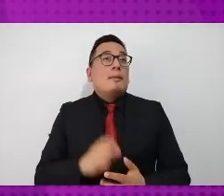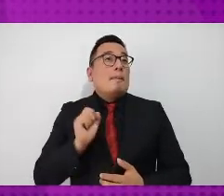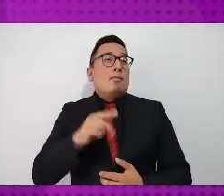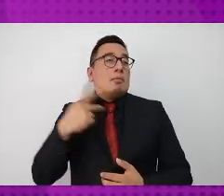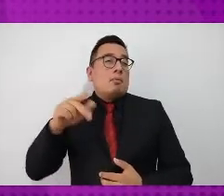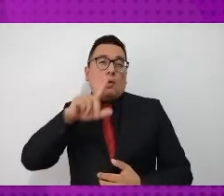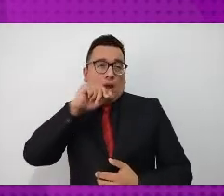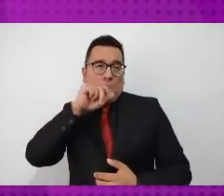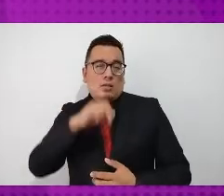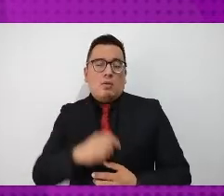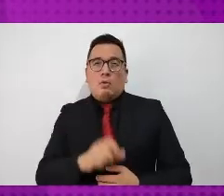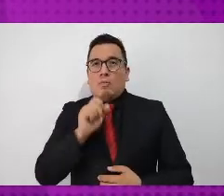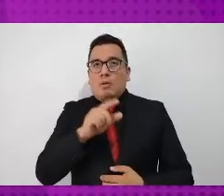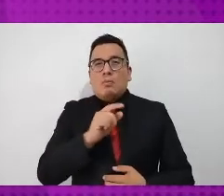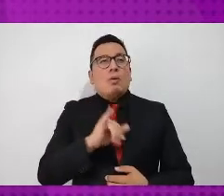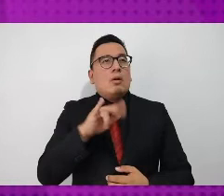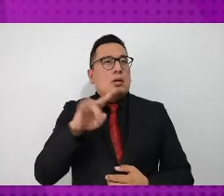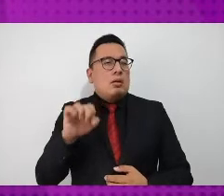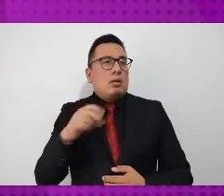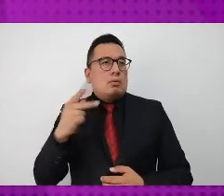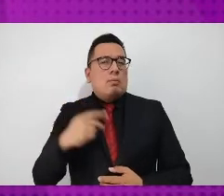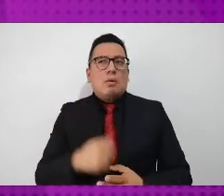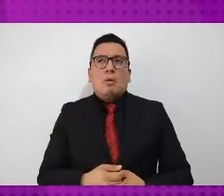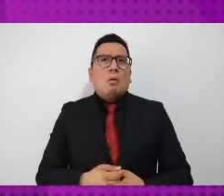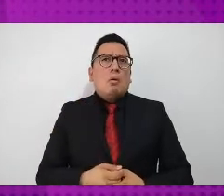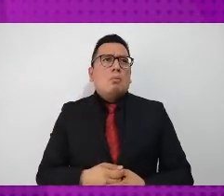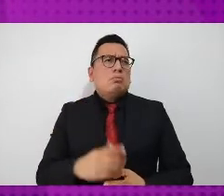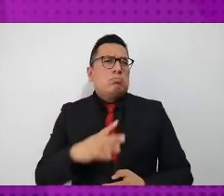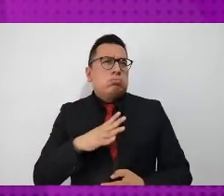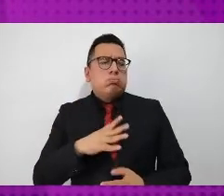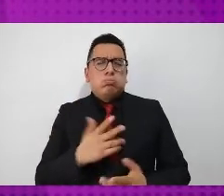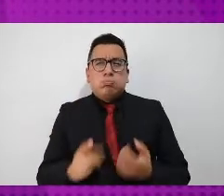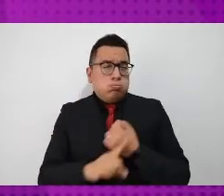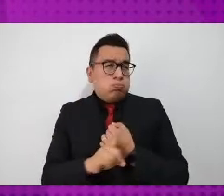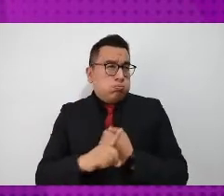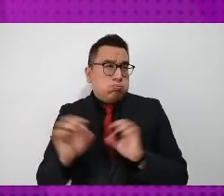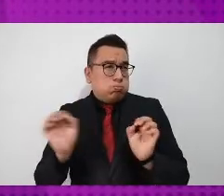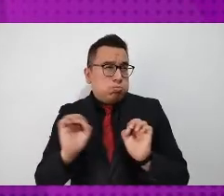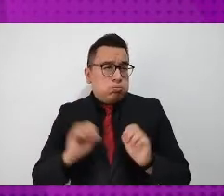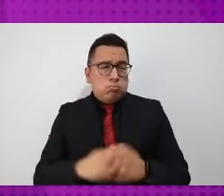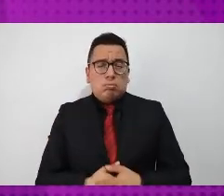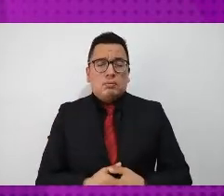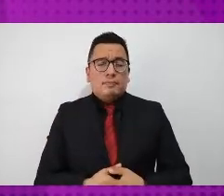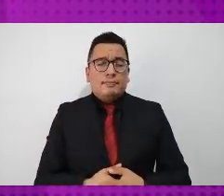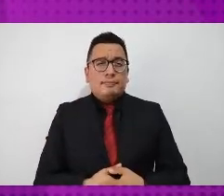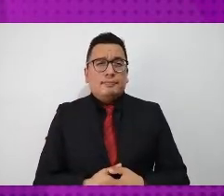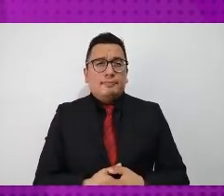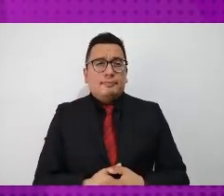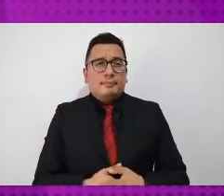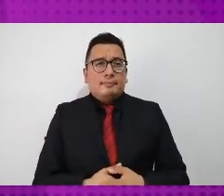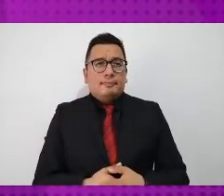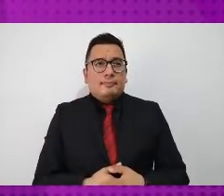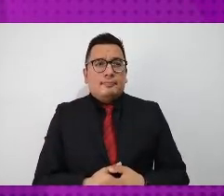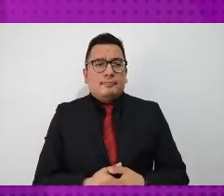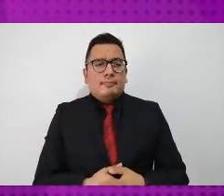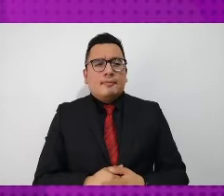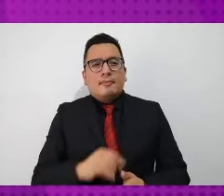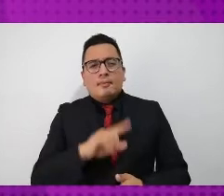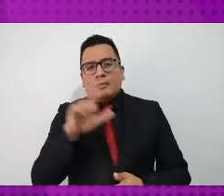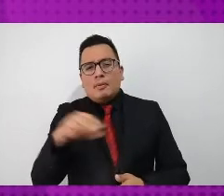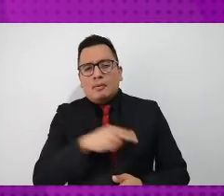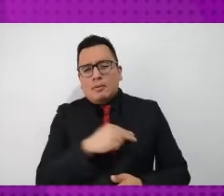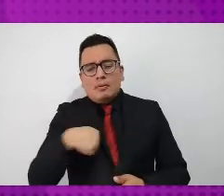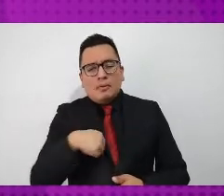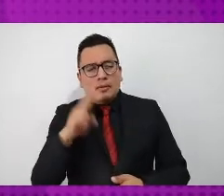jalisco y el modelo de la urna del ine y fue no hubo ningún contratiempo de hecho dentro de los hicimos una encuesta